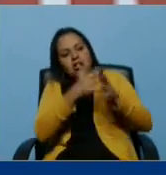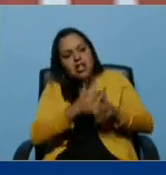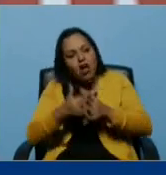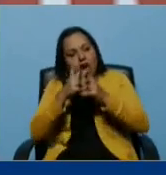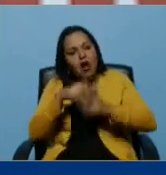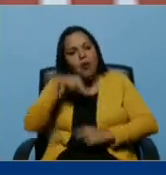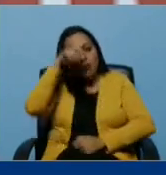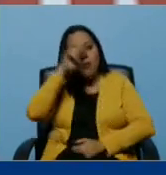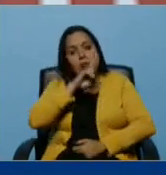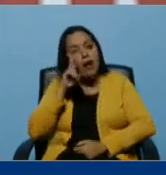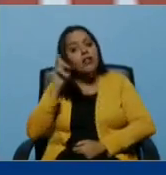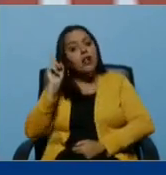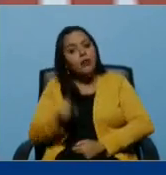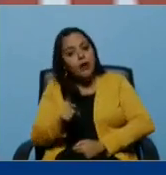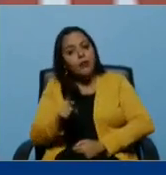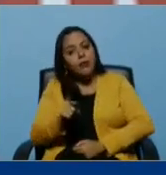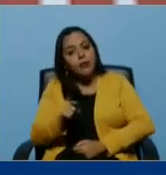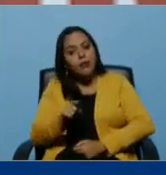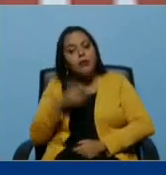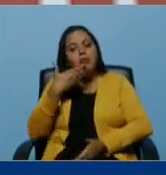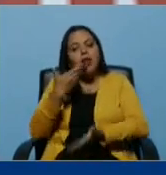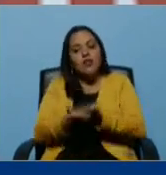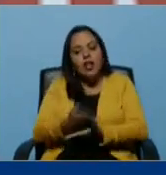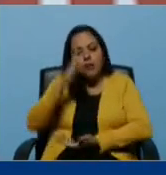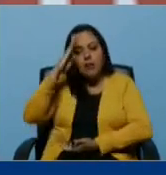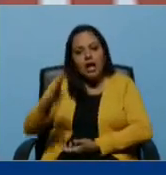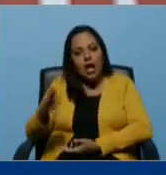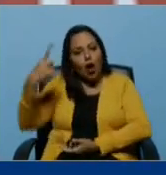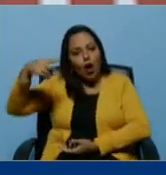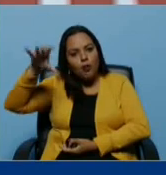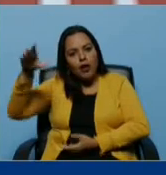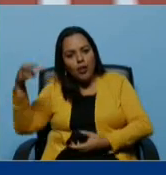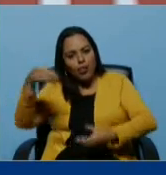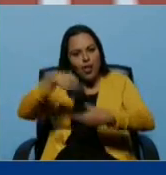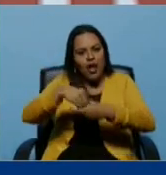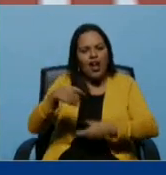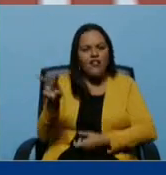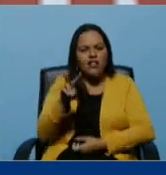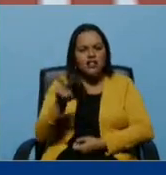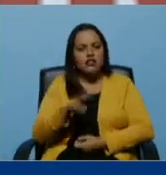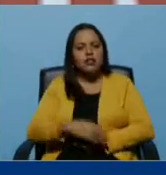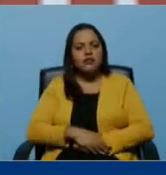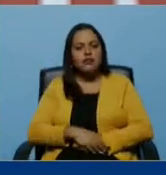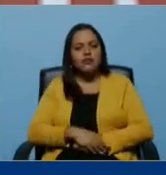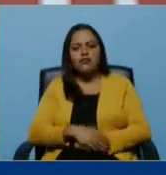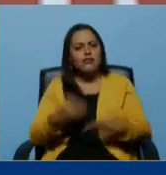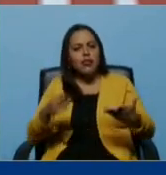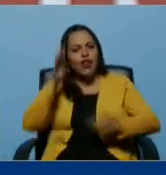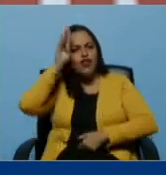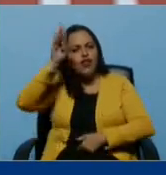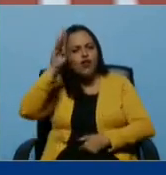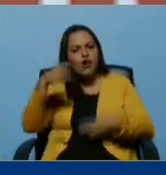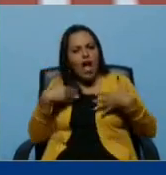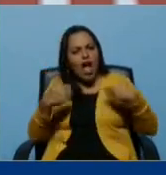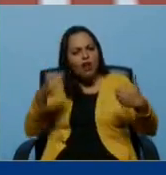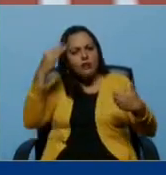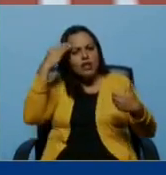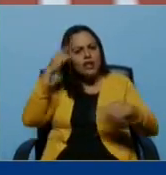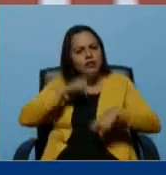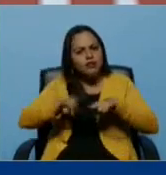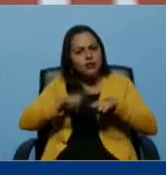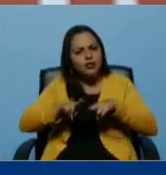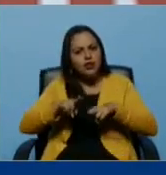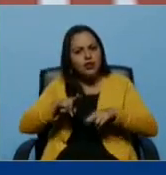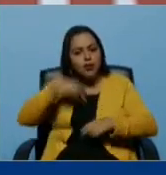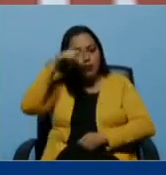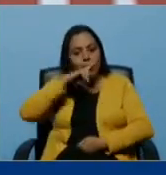padres también, pidiera la invasión de Venezuela. ¿Cuál va a ser el futuro en salud mental de esos niños si sus padres le están diciendo